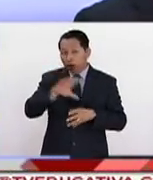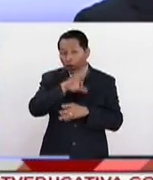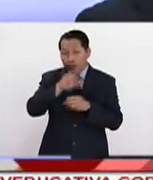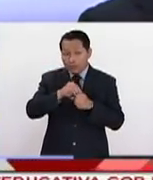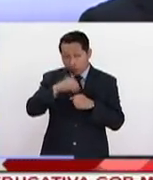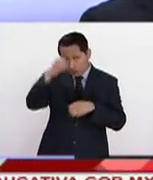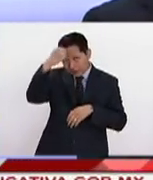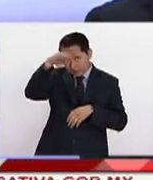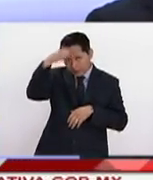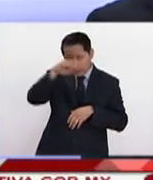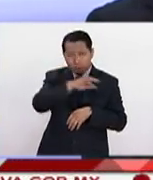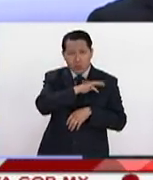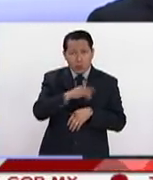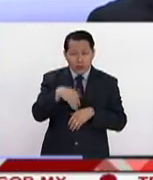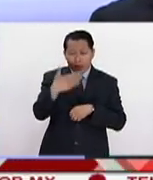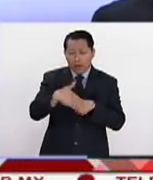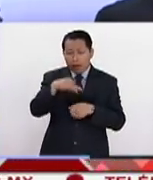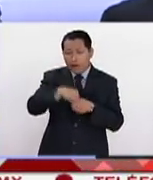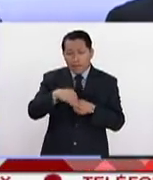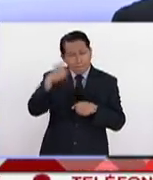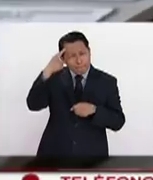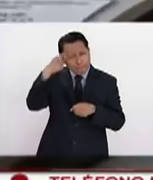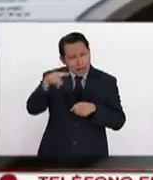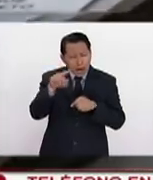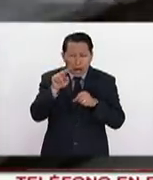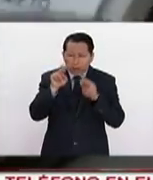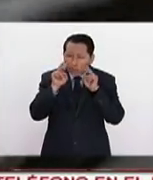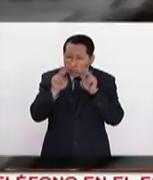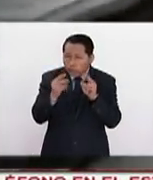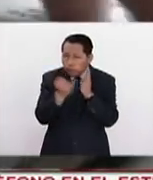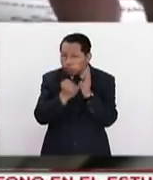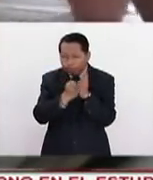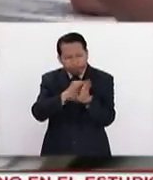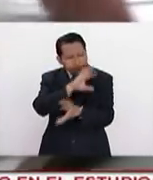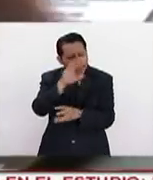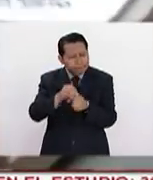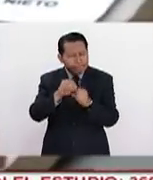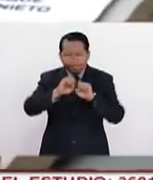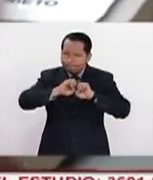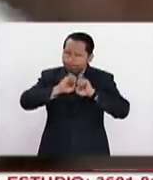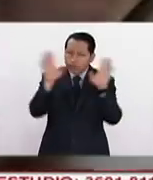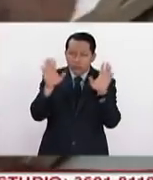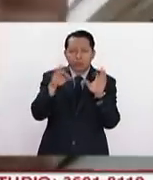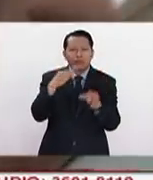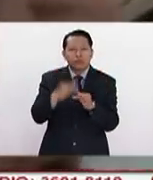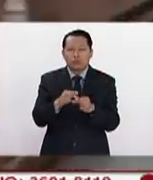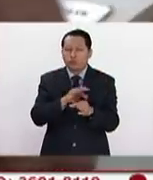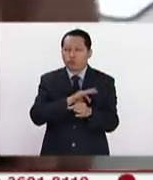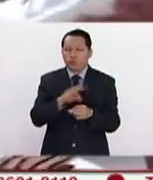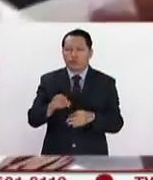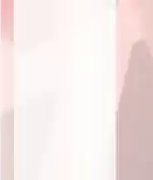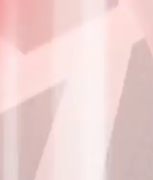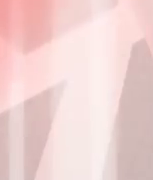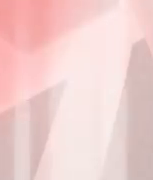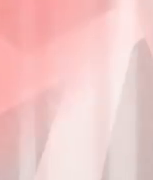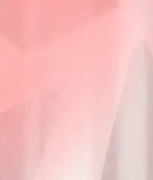para que estas elecciones sean las más fiscalizadas de la historia y así garantizar la estabilidad política durante los comicios.